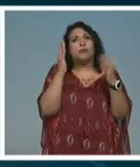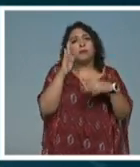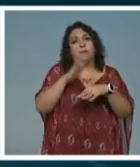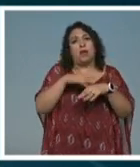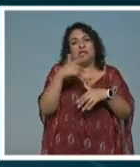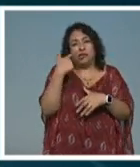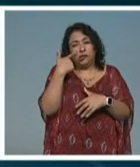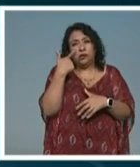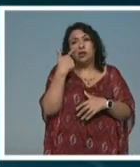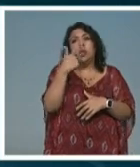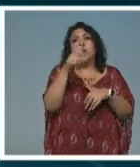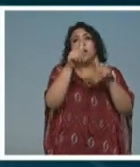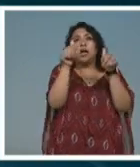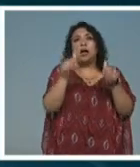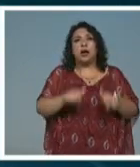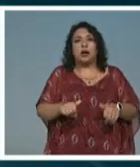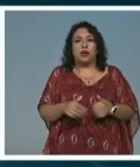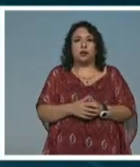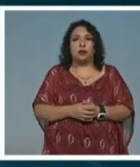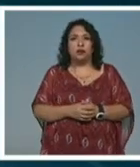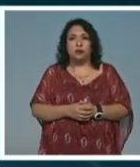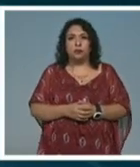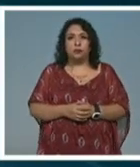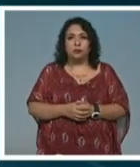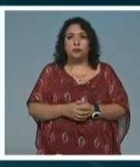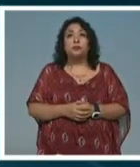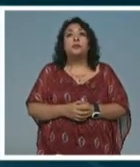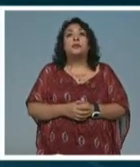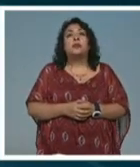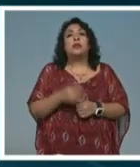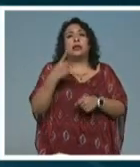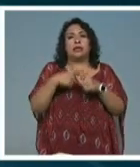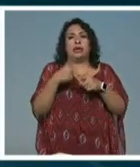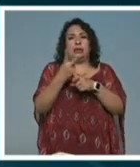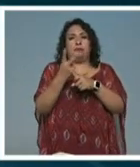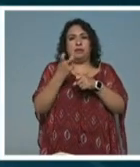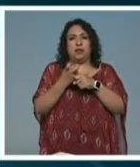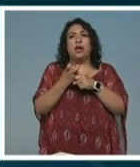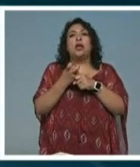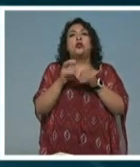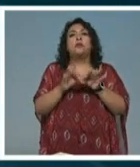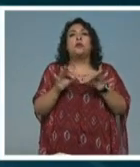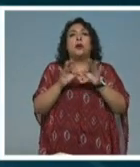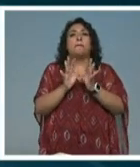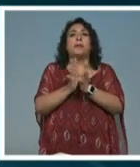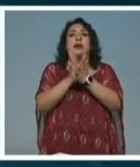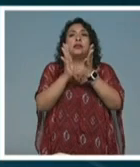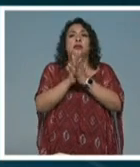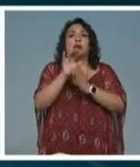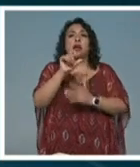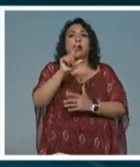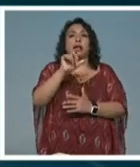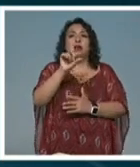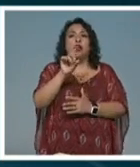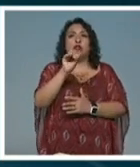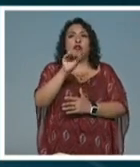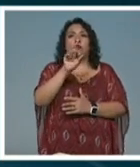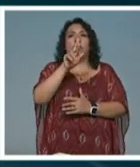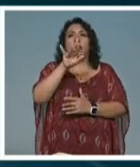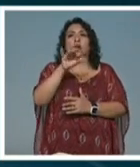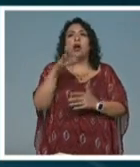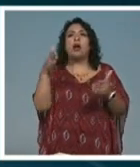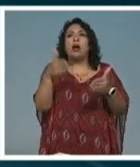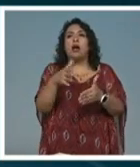principalmente del arte. Entre los invitados de este año destaca la participación de Alejandro Franco, quien